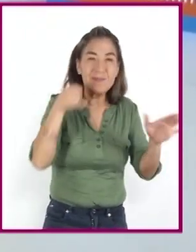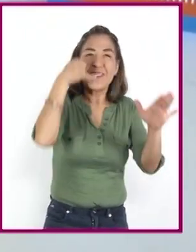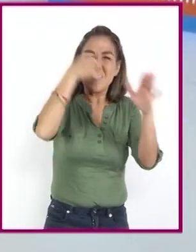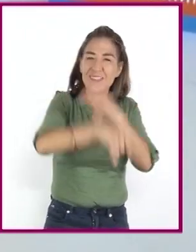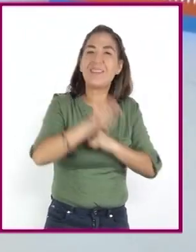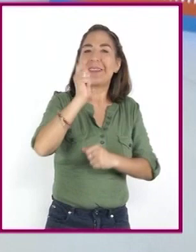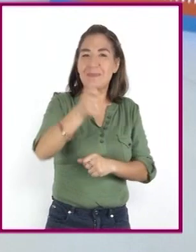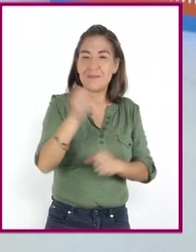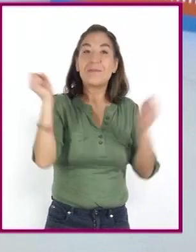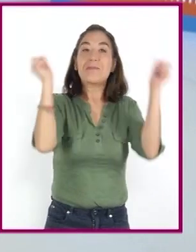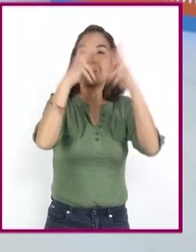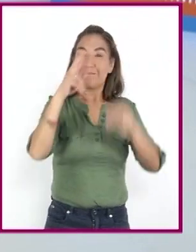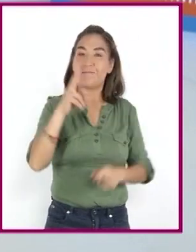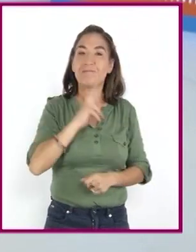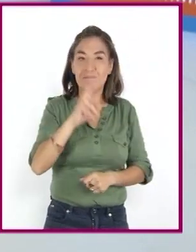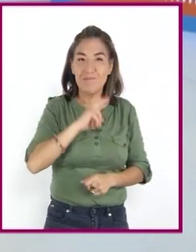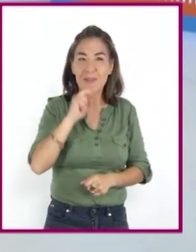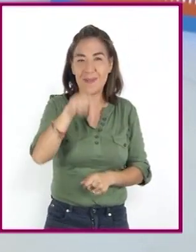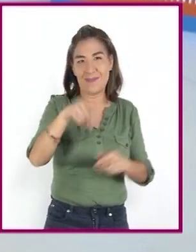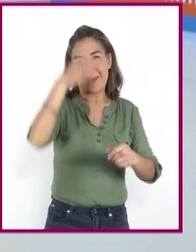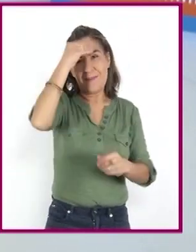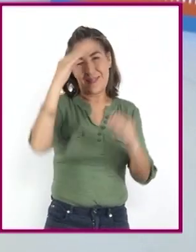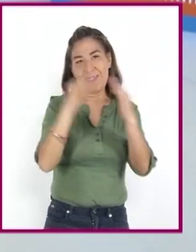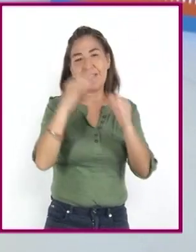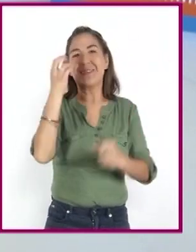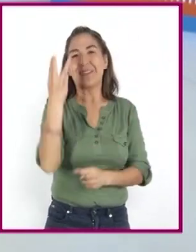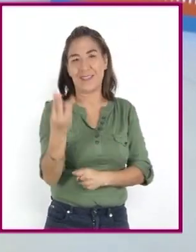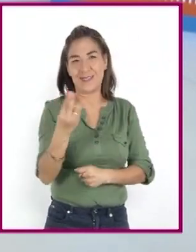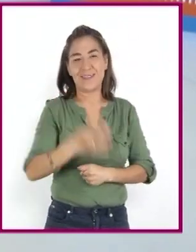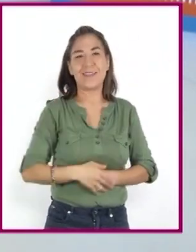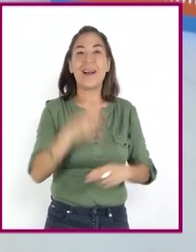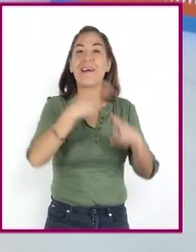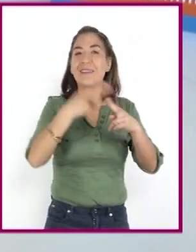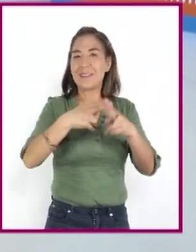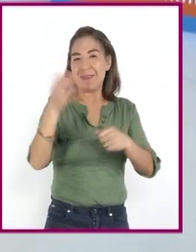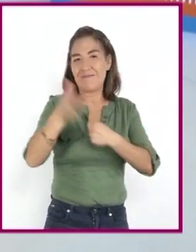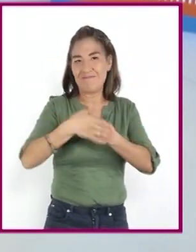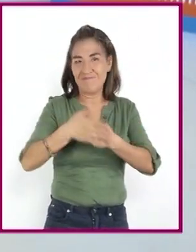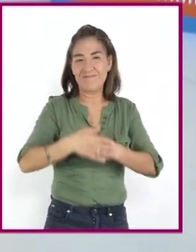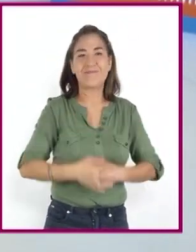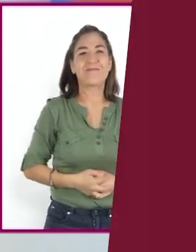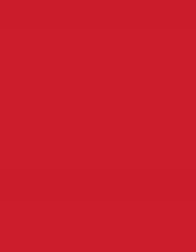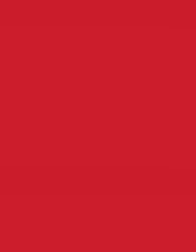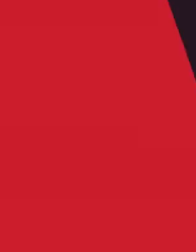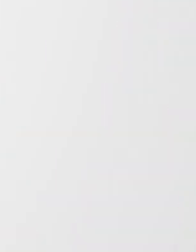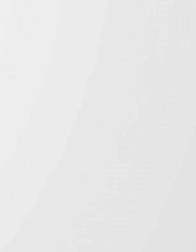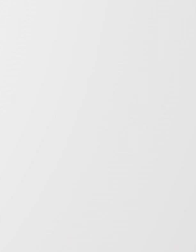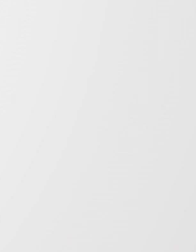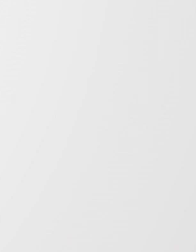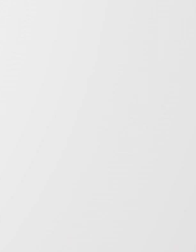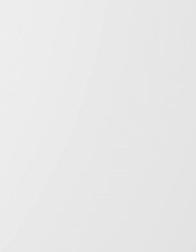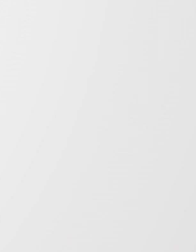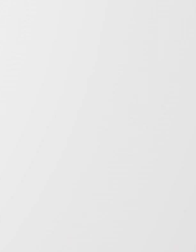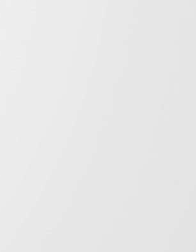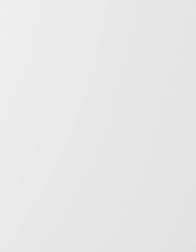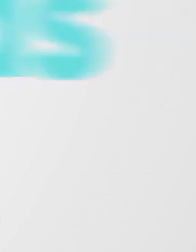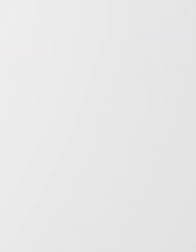vemos pronto aquí en Aprende en Casa 3. ¡Hasta la próxima!